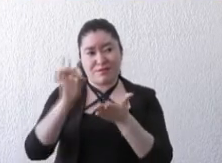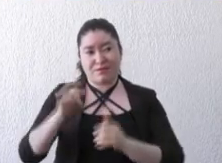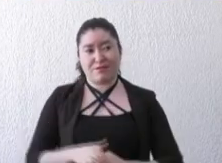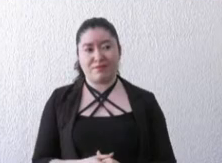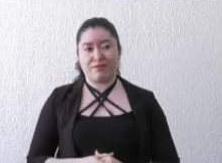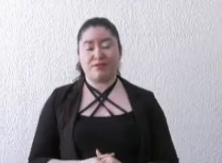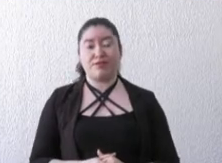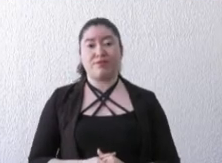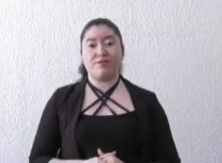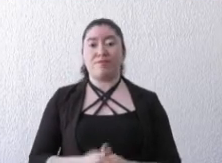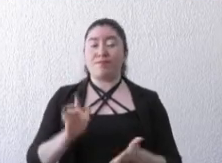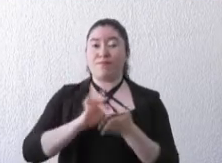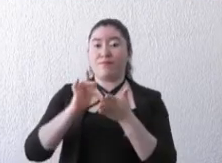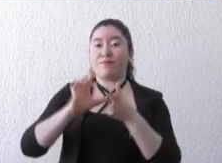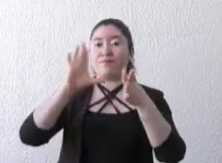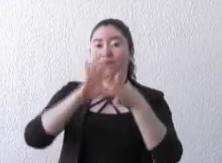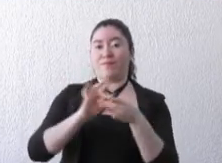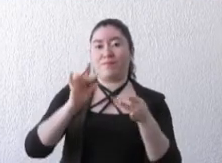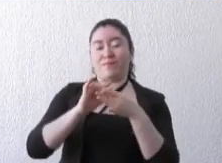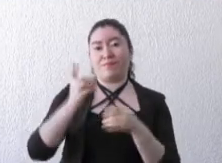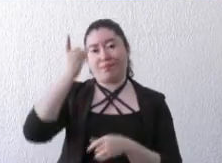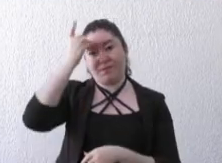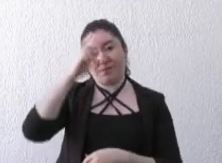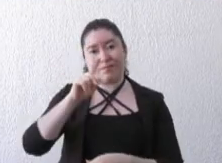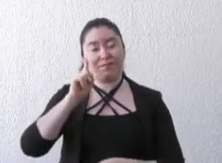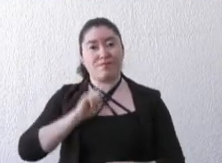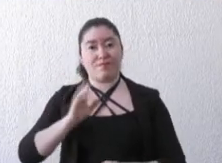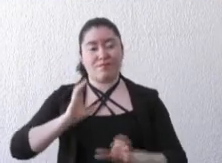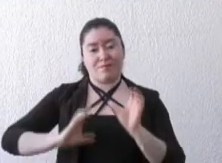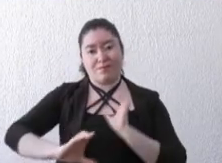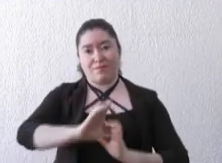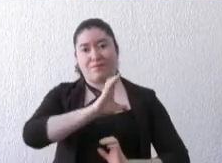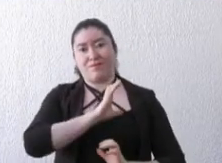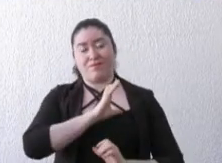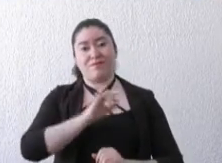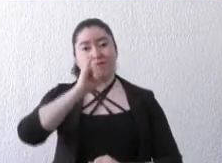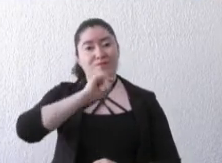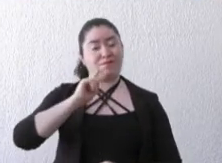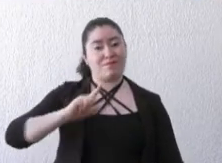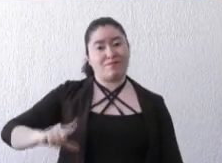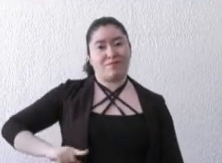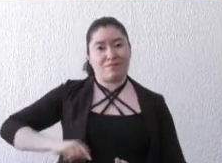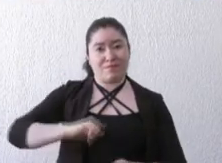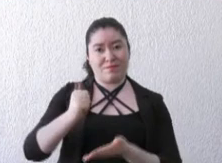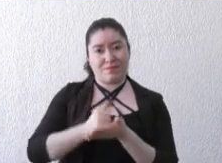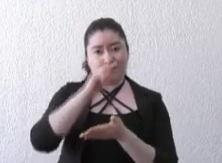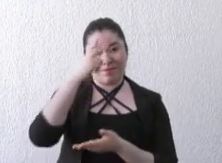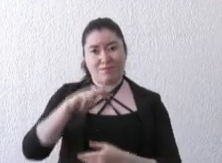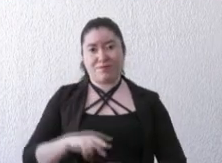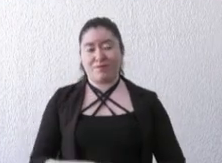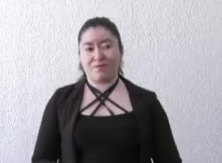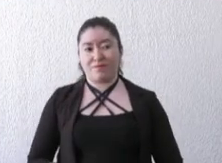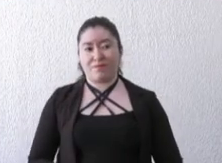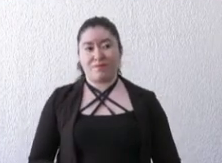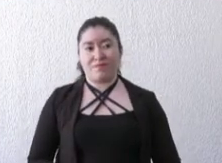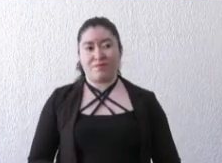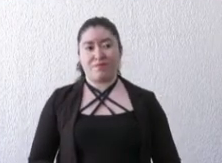Agradecemos el mensaje que nos ha dirigido la doctora Claudia Sheinbaum Pardo, jefa de gobierno de la Ciudad de México.